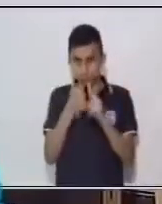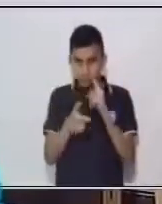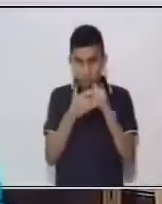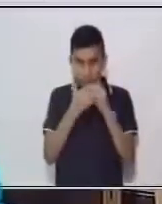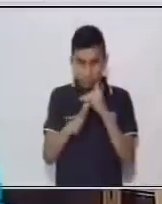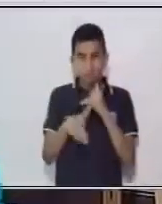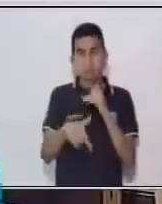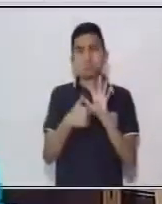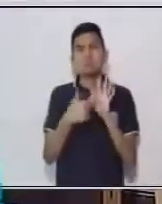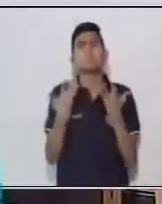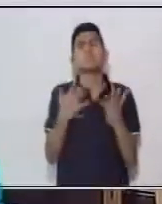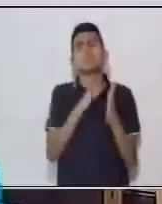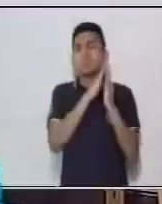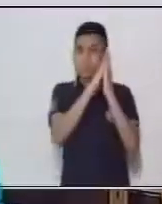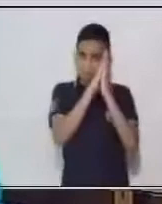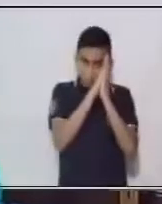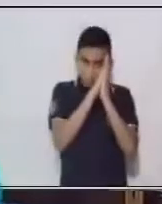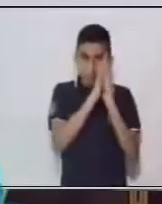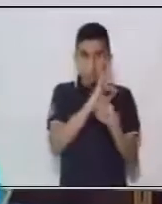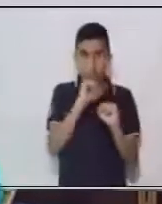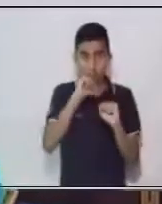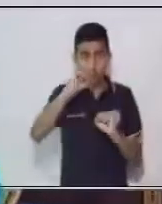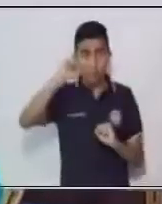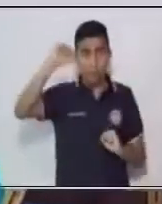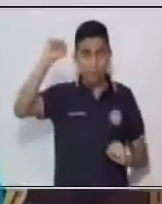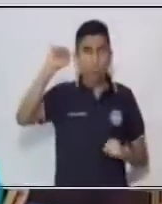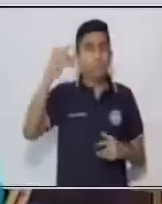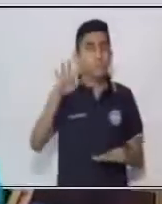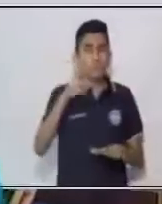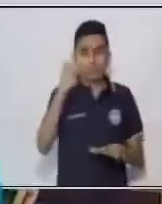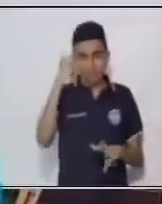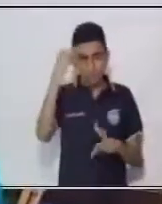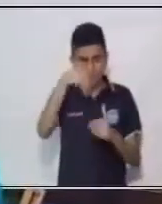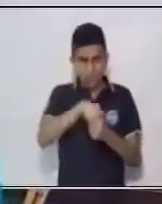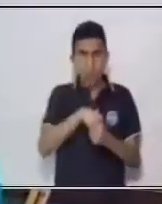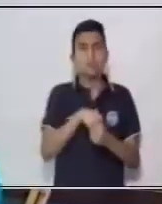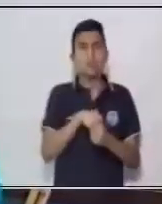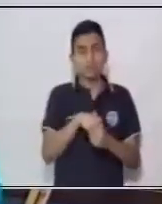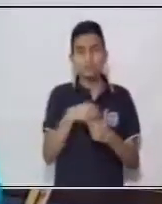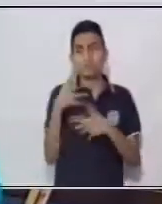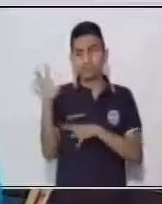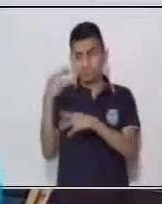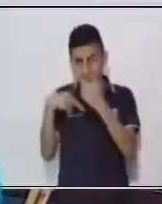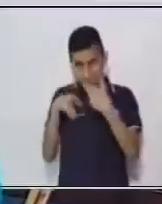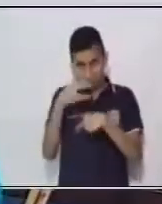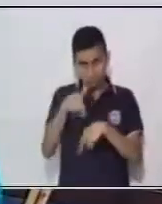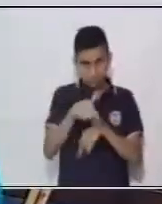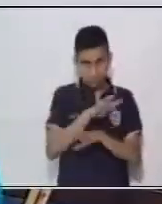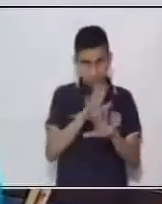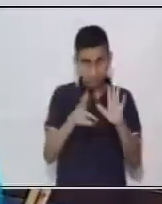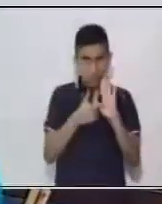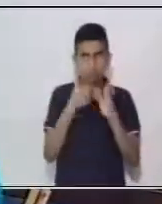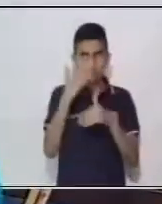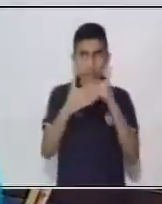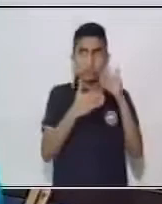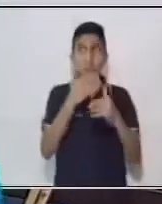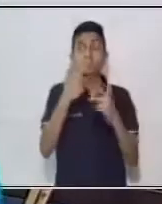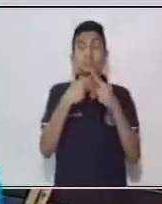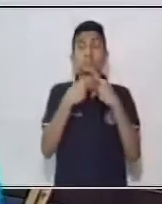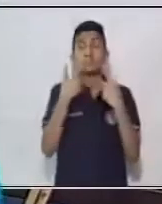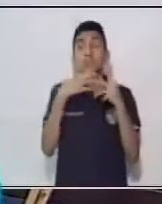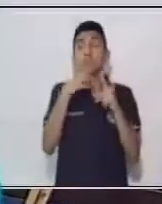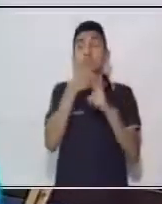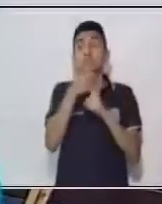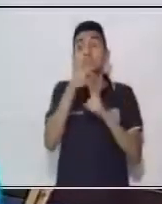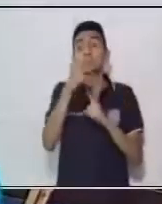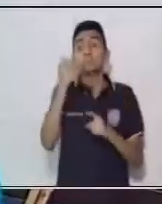sea, estaba durmiendo y despertó. Es decir, regresó a la realidad. Mientras que el imperfecto